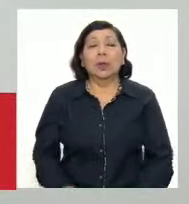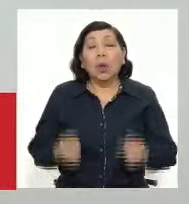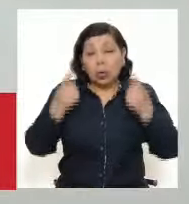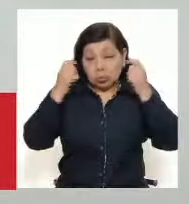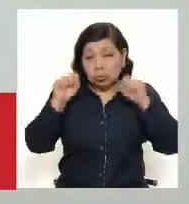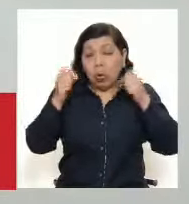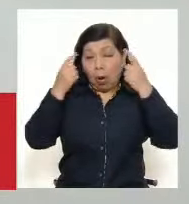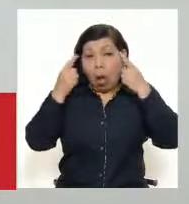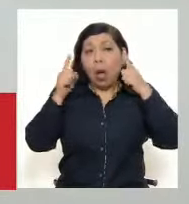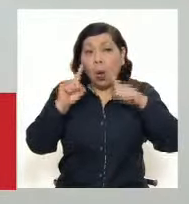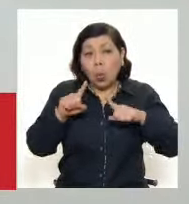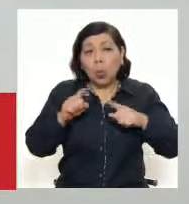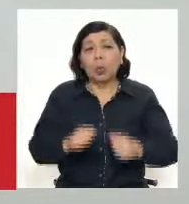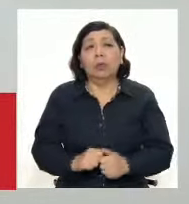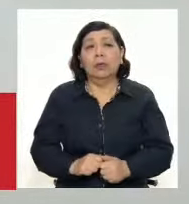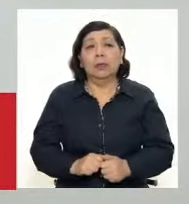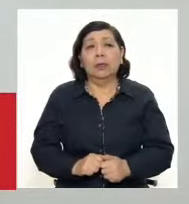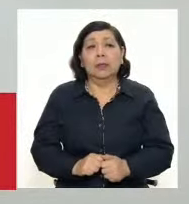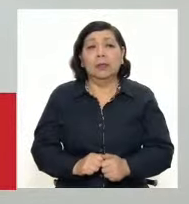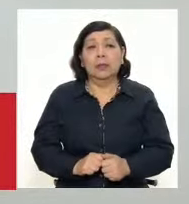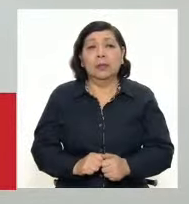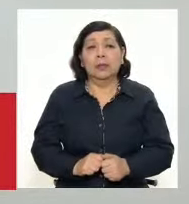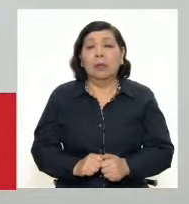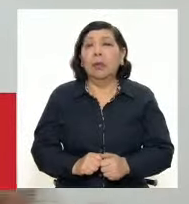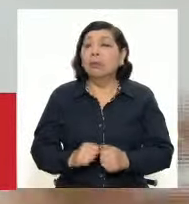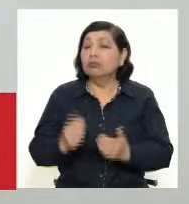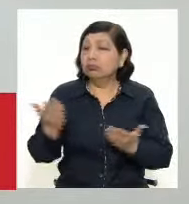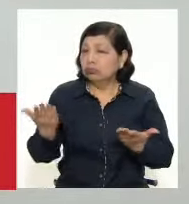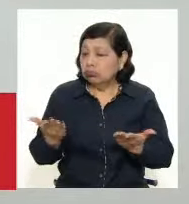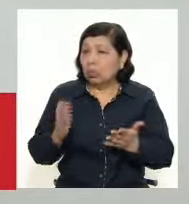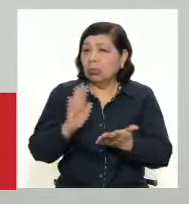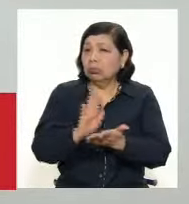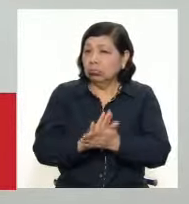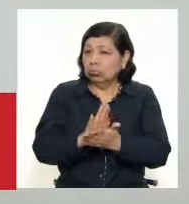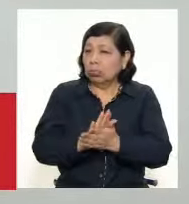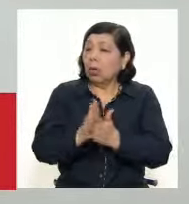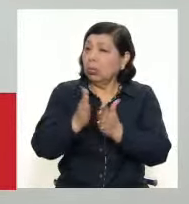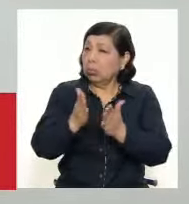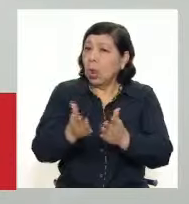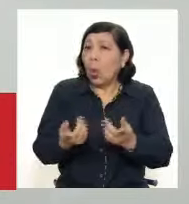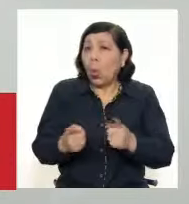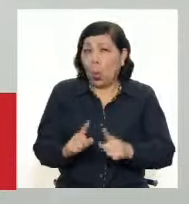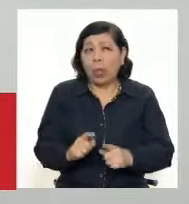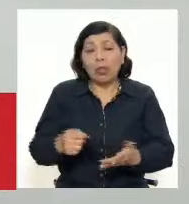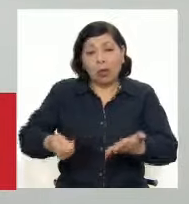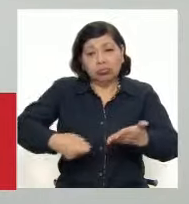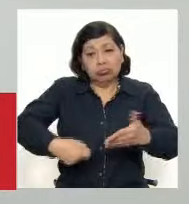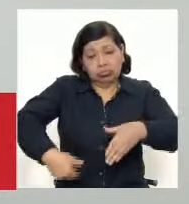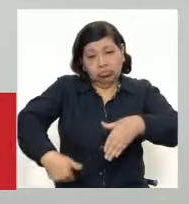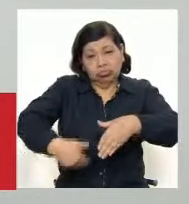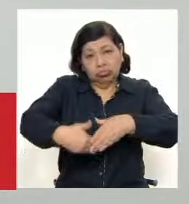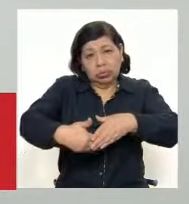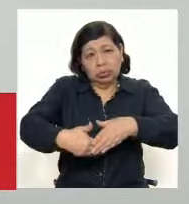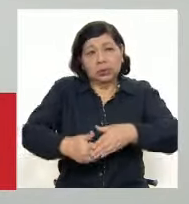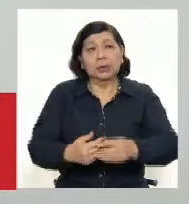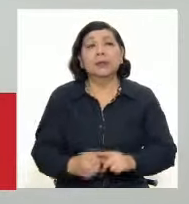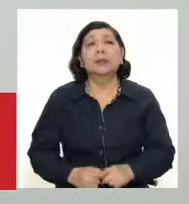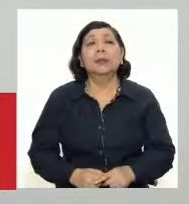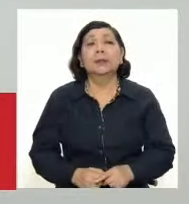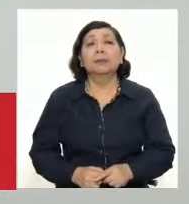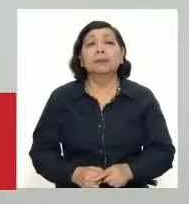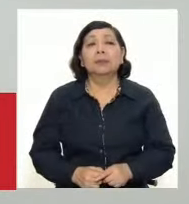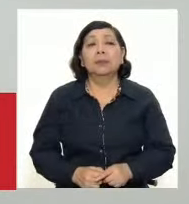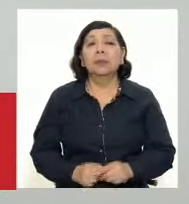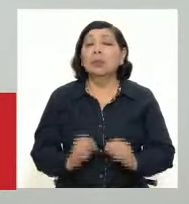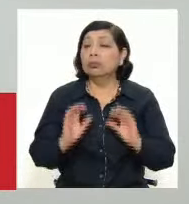un acuerdo no se se limitaron se marcaron bien los citos cuando firmaron el tratado con yamid aat pues